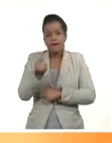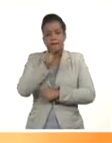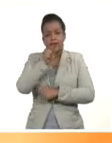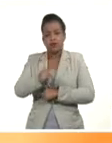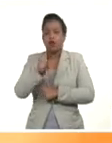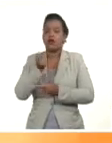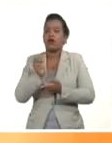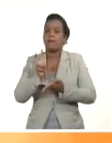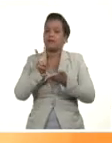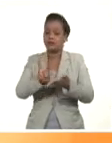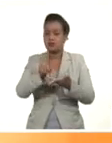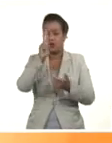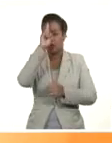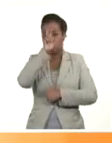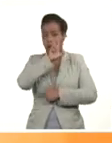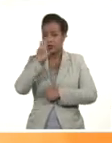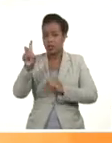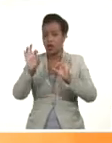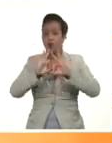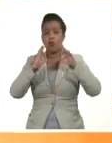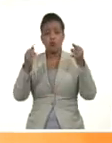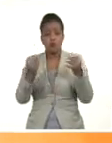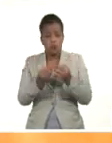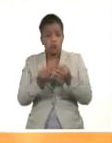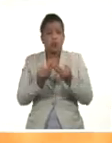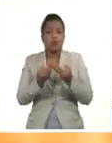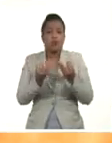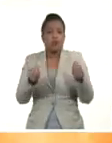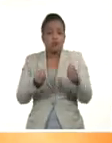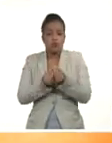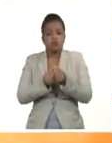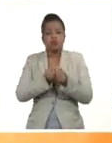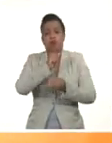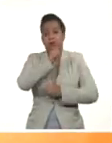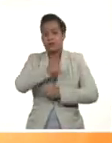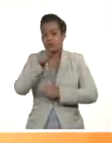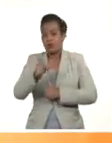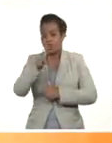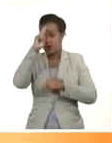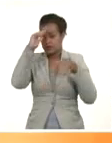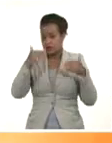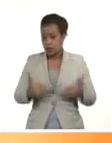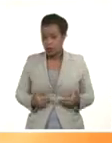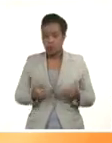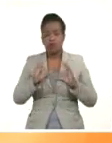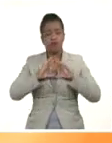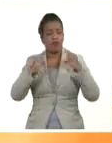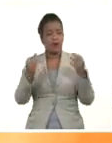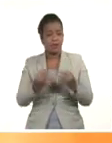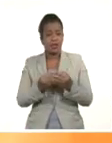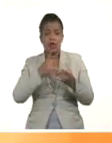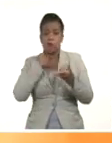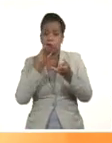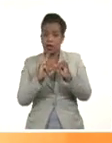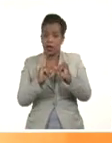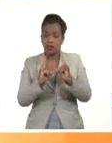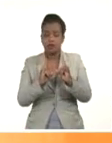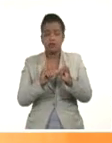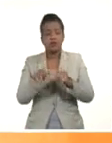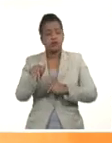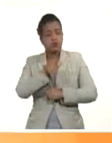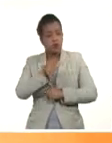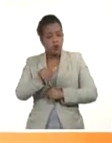los hospitales, junto a todo el personal de la salud y también a los familiares de los fallecidos, con todos